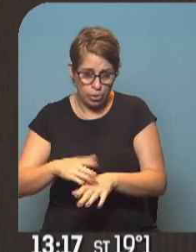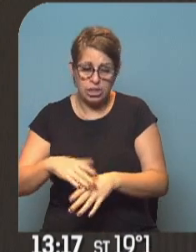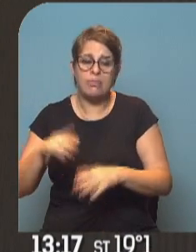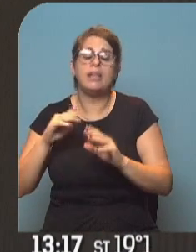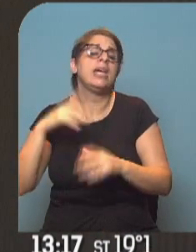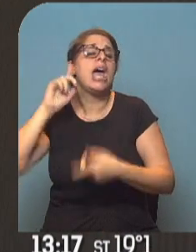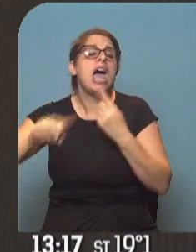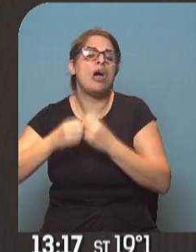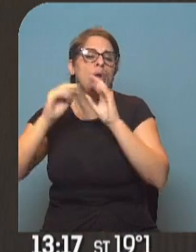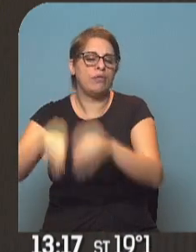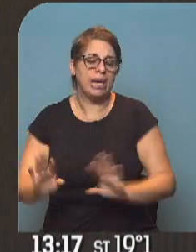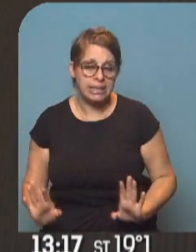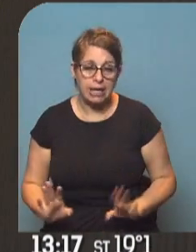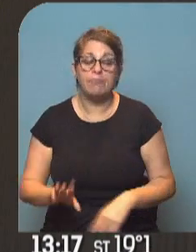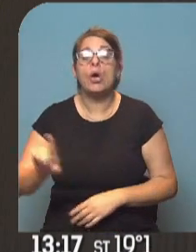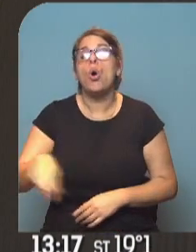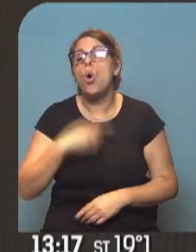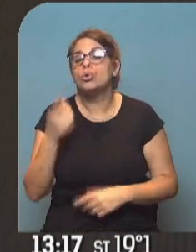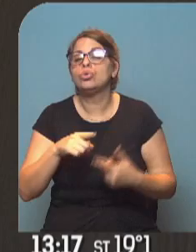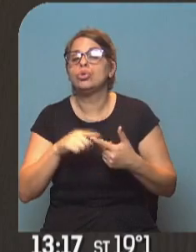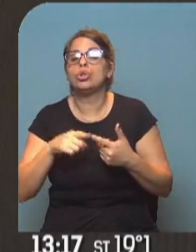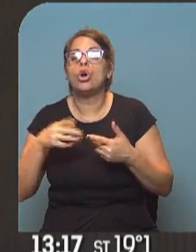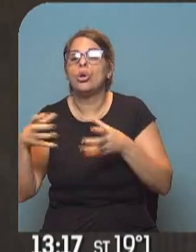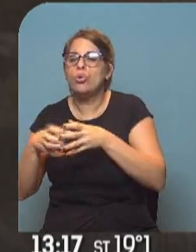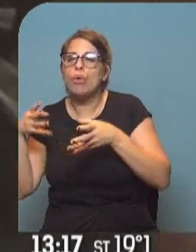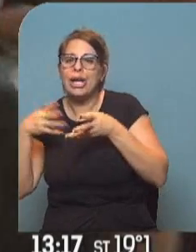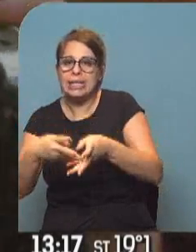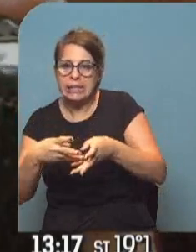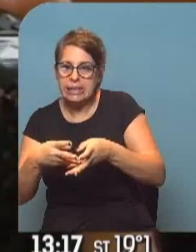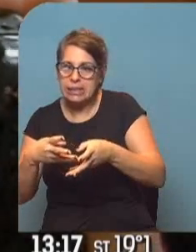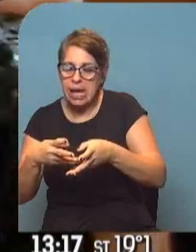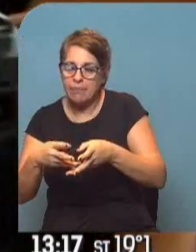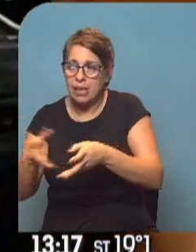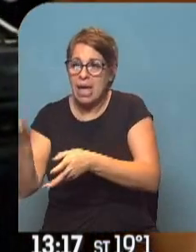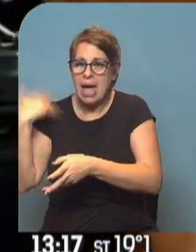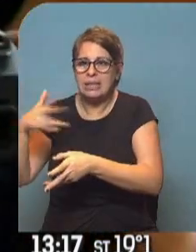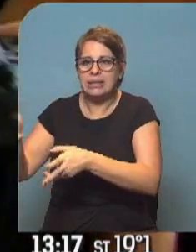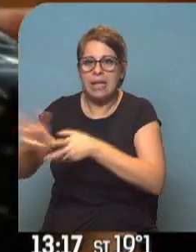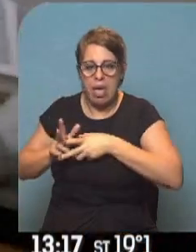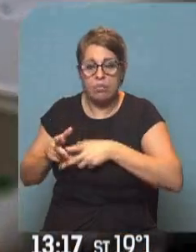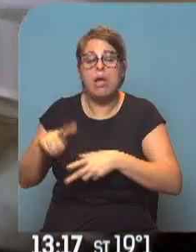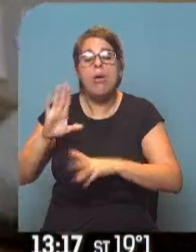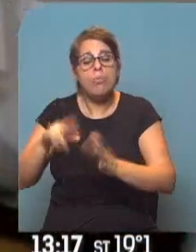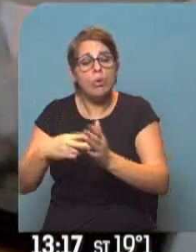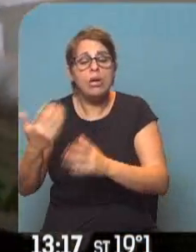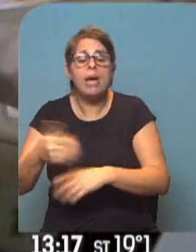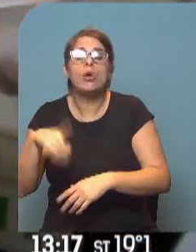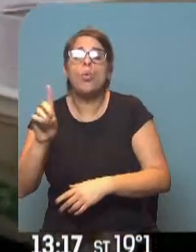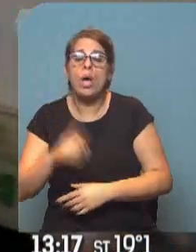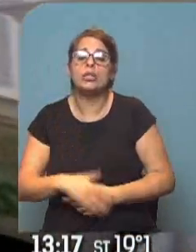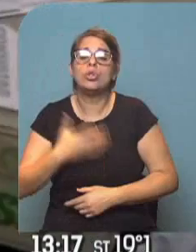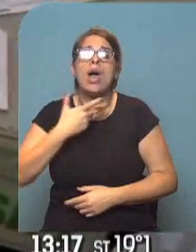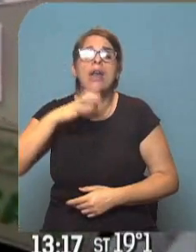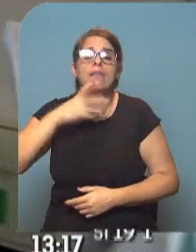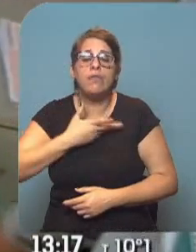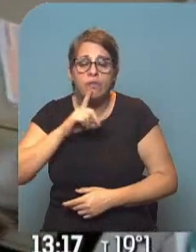es una cuestión. La otra cuestión es del otro lado, el lado de la guerrilla, como efectivamente mencionaba Jorge recién, hay dificultad, aun cuando la conducción de la FARC,